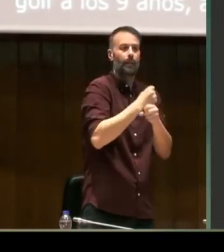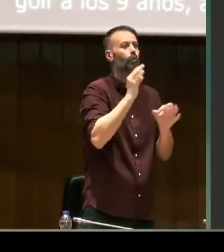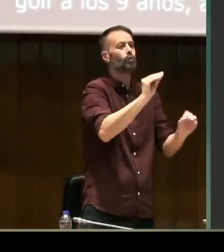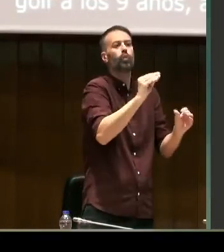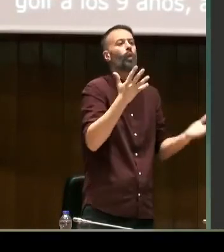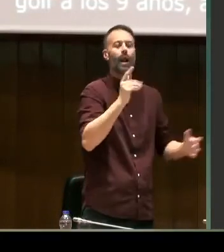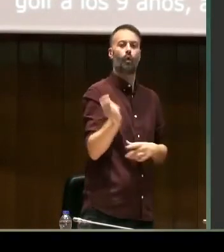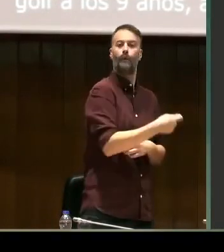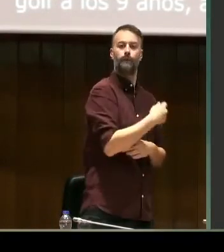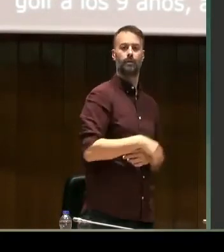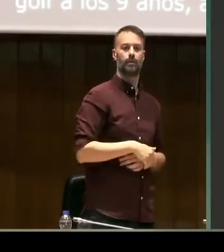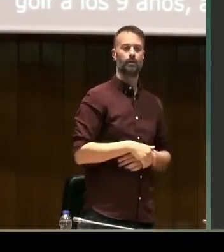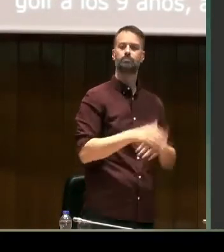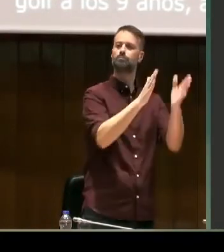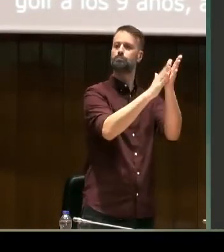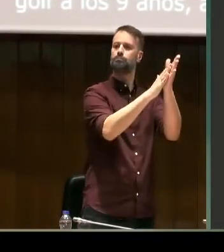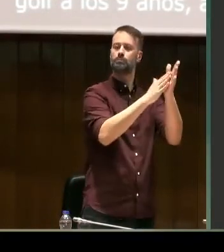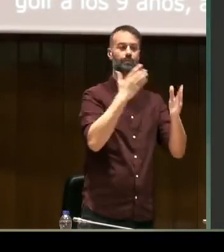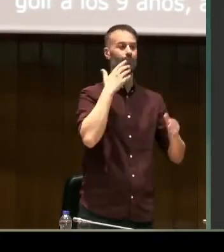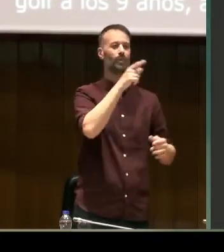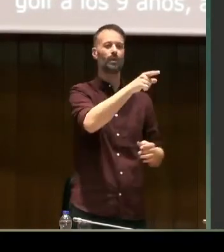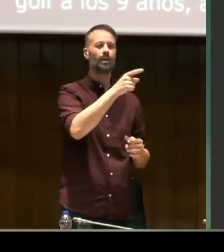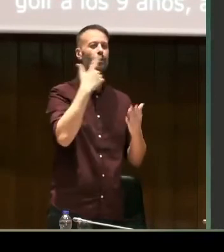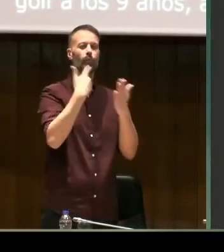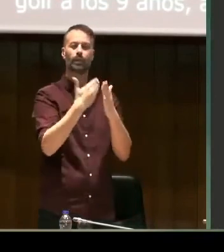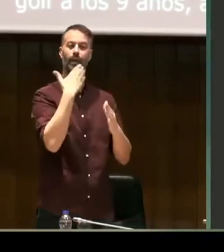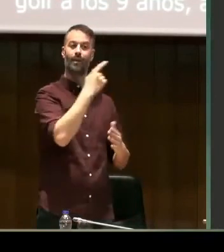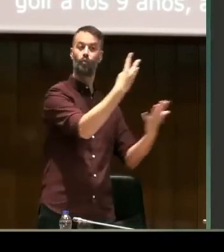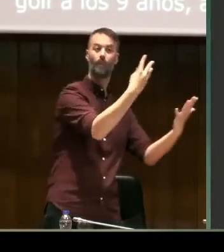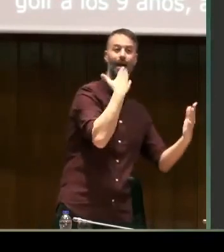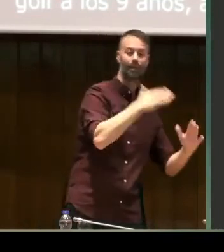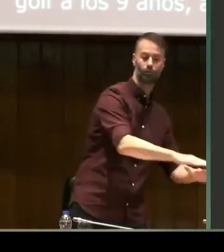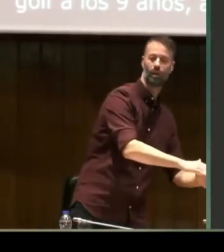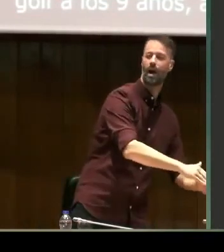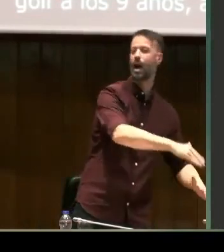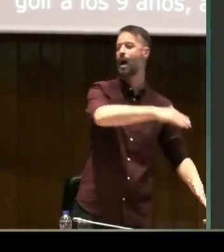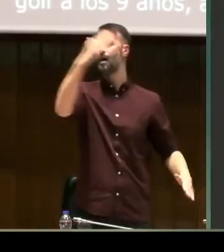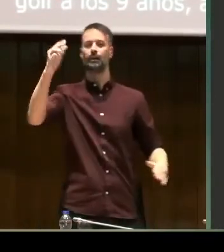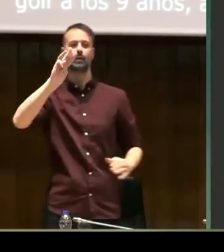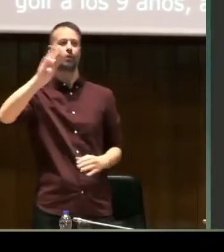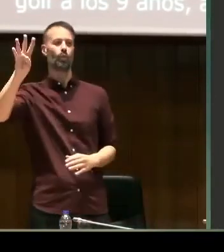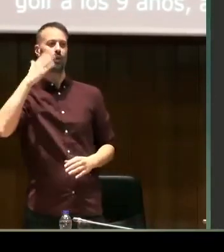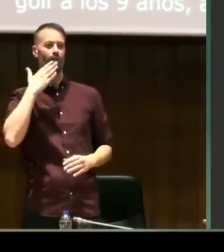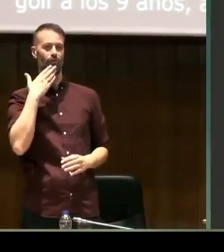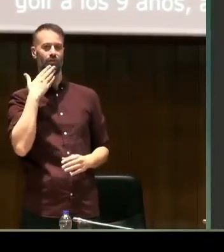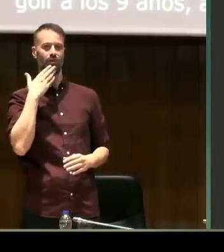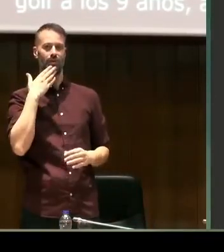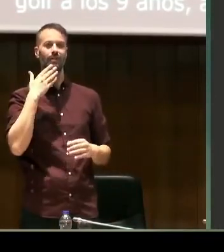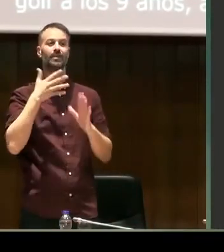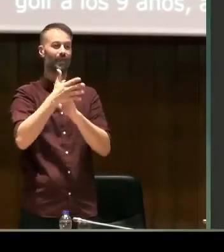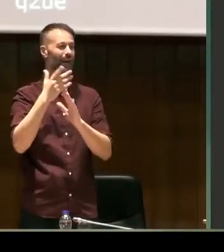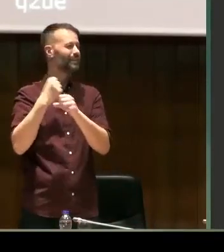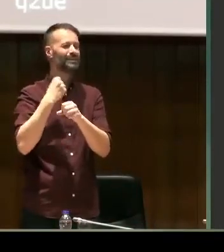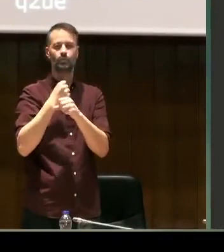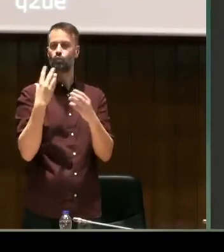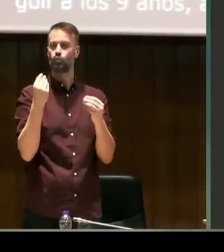ganando premios y viviendo de su profesión, del golf. Es algo digno de aplauso y de mención, porque desde los 9 años hasta los